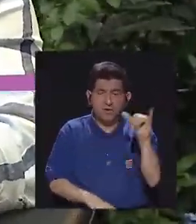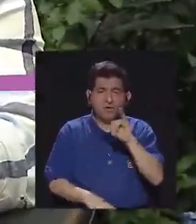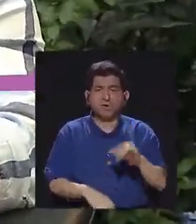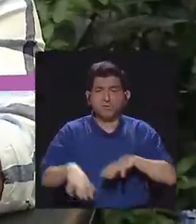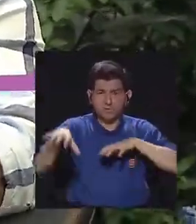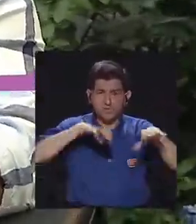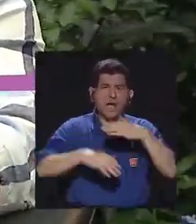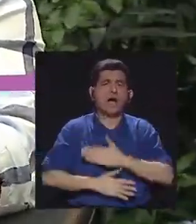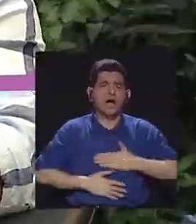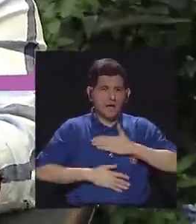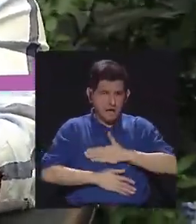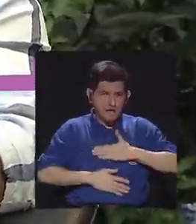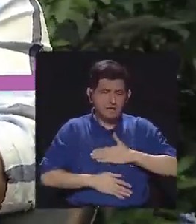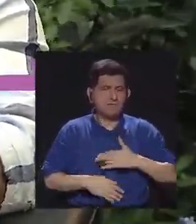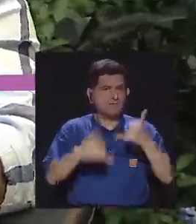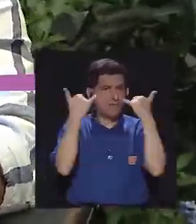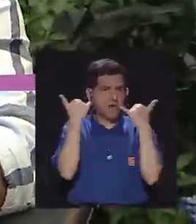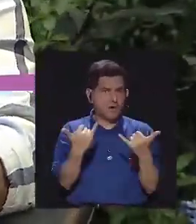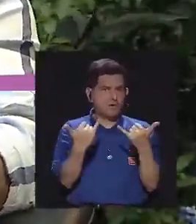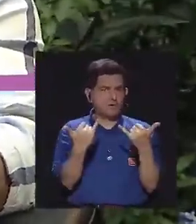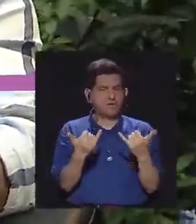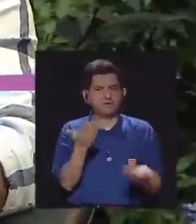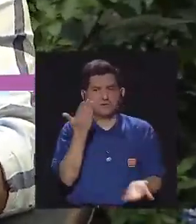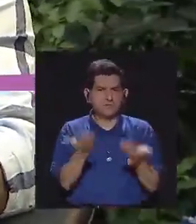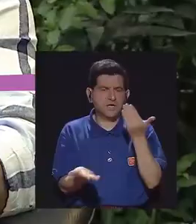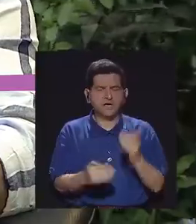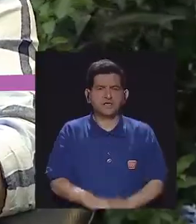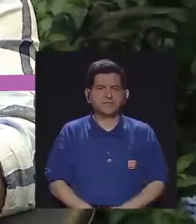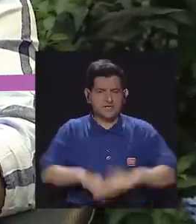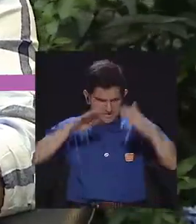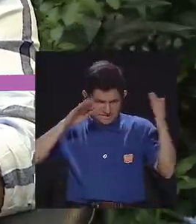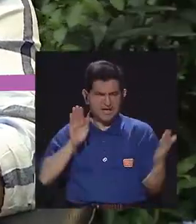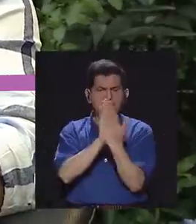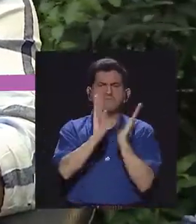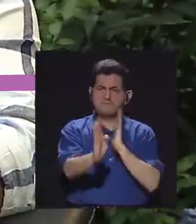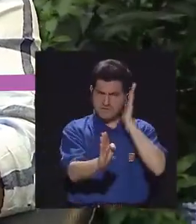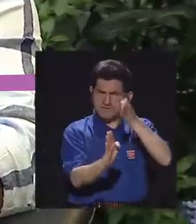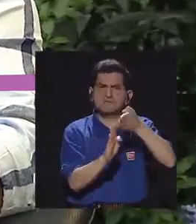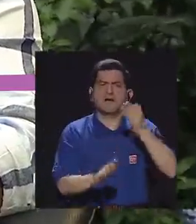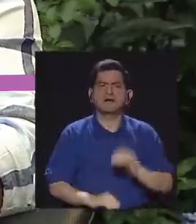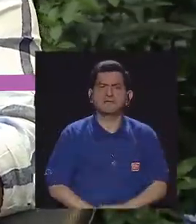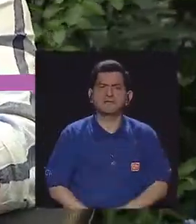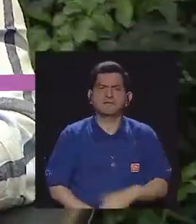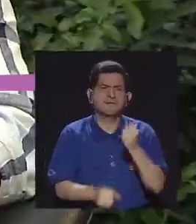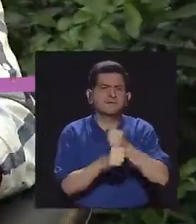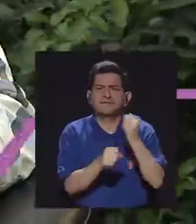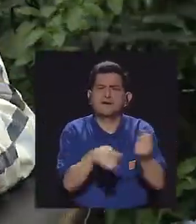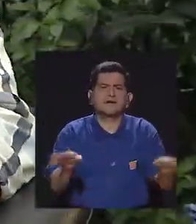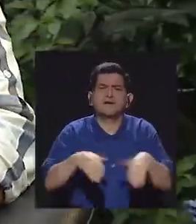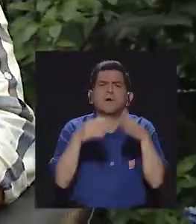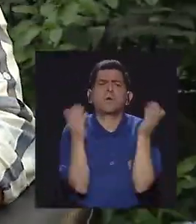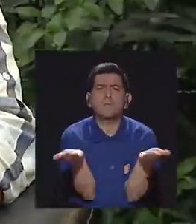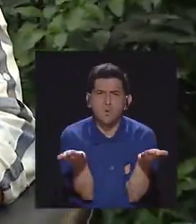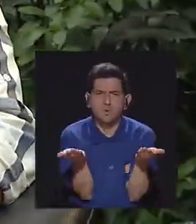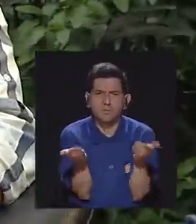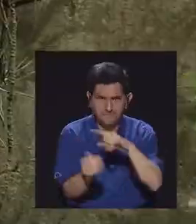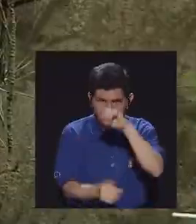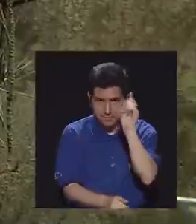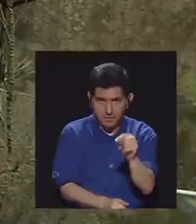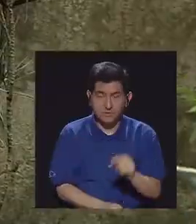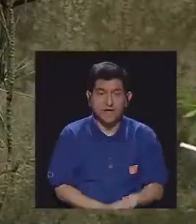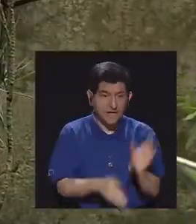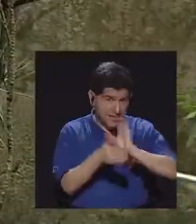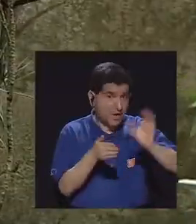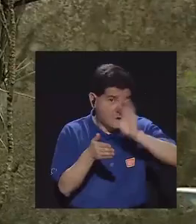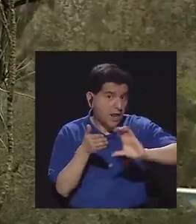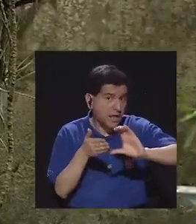emplean actividades lúdicas o ya es una situación más confrontativa? Es decir, ¿cómo trabajan con ellos? Sería la pregunta. ¿A nivel